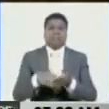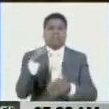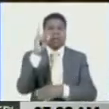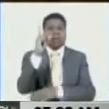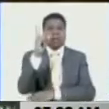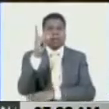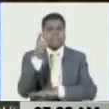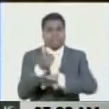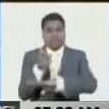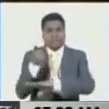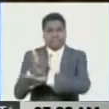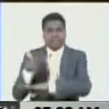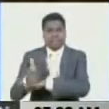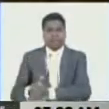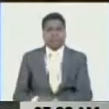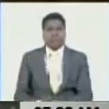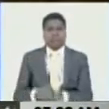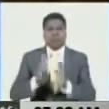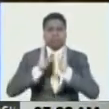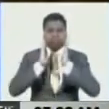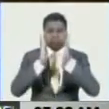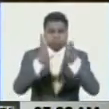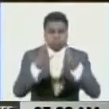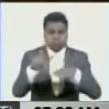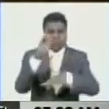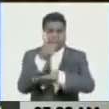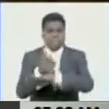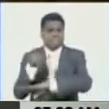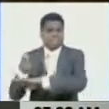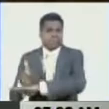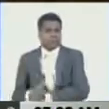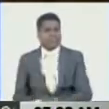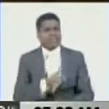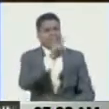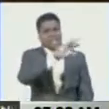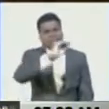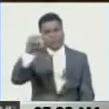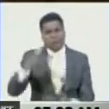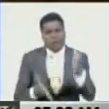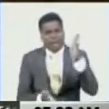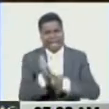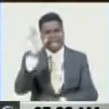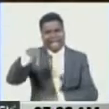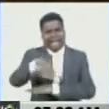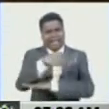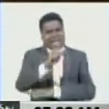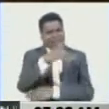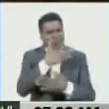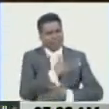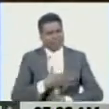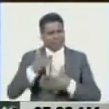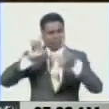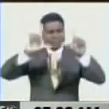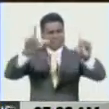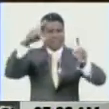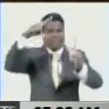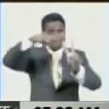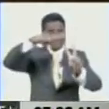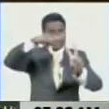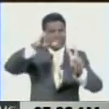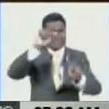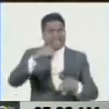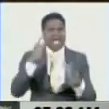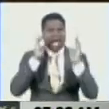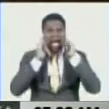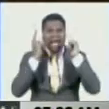gran monumento, paseo monumental de los próceres. Así que todos a la calle. Usted lo va a disfrutar a través del mejor canal de Venezuela, Venezolana de Televisión.